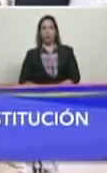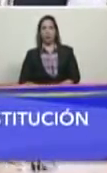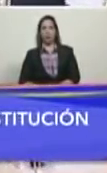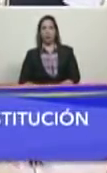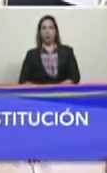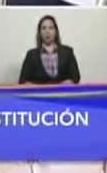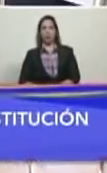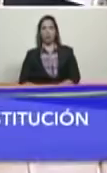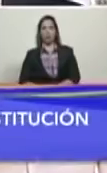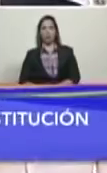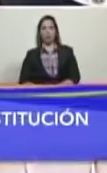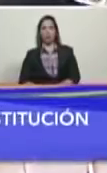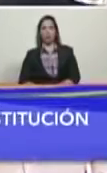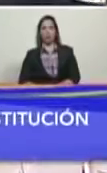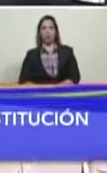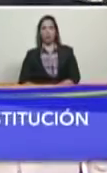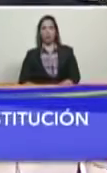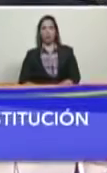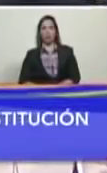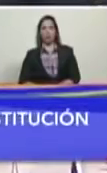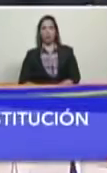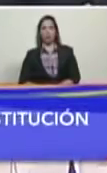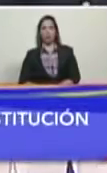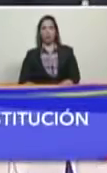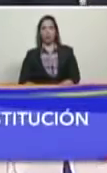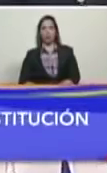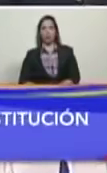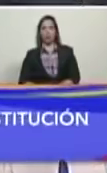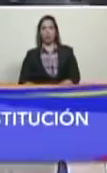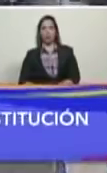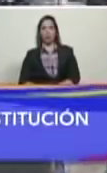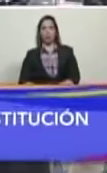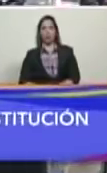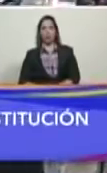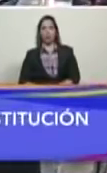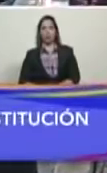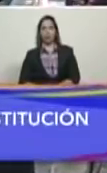Canción esa que dice: compay, deme un abrazo.